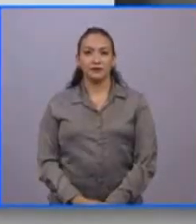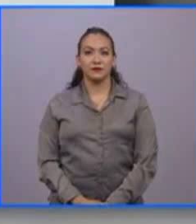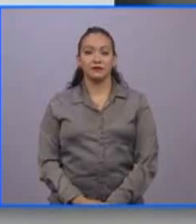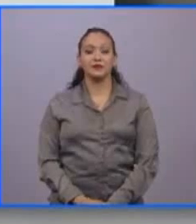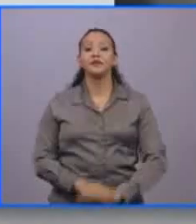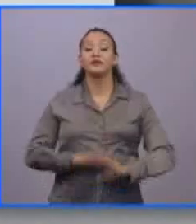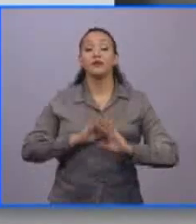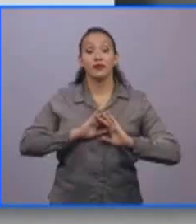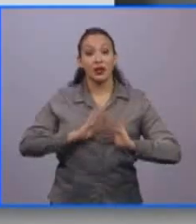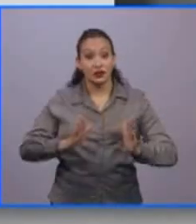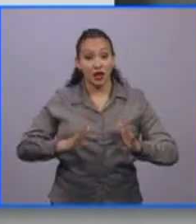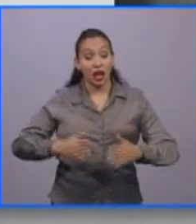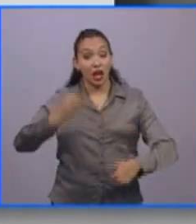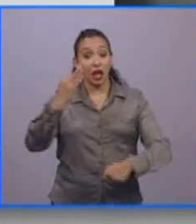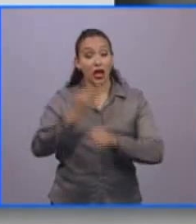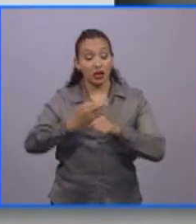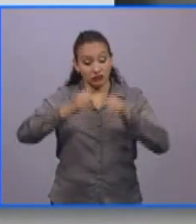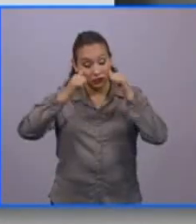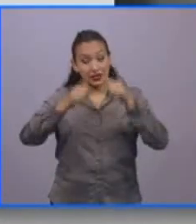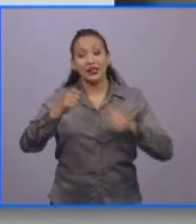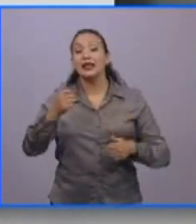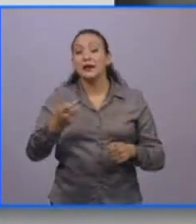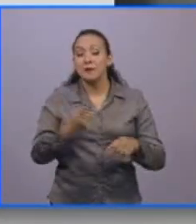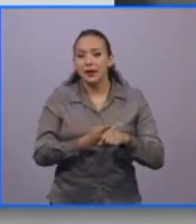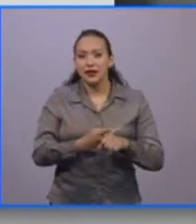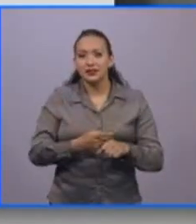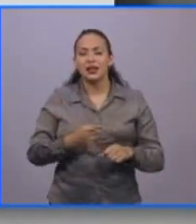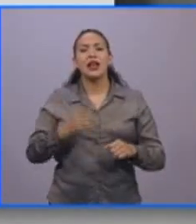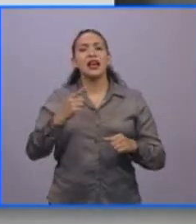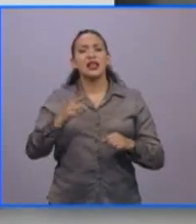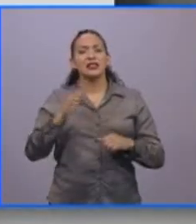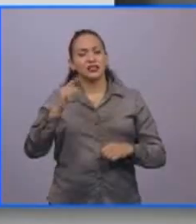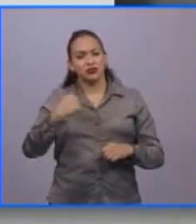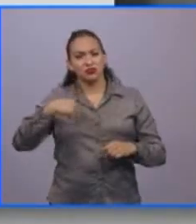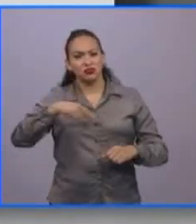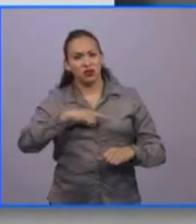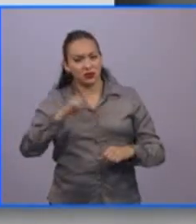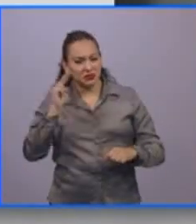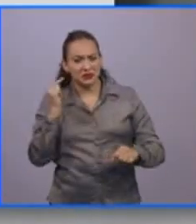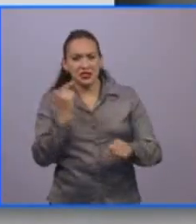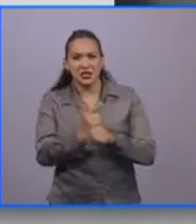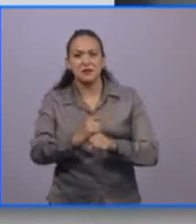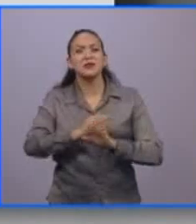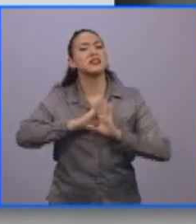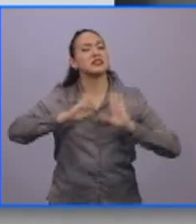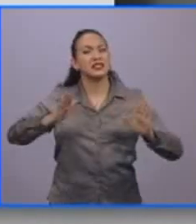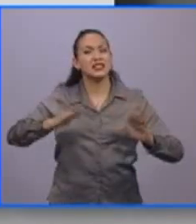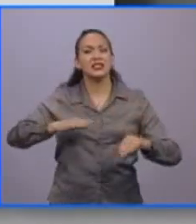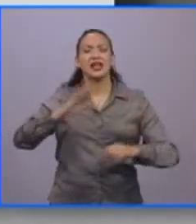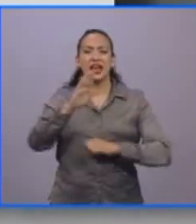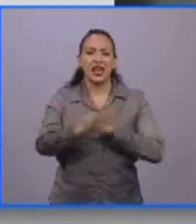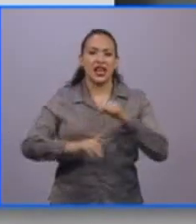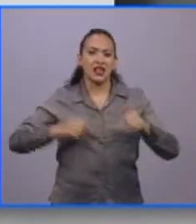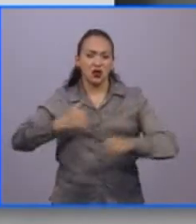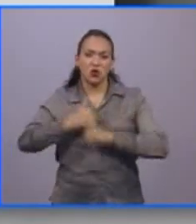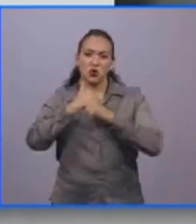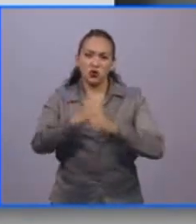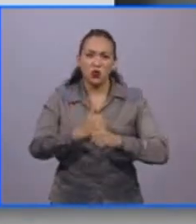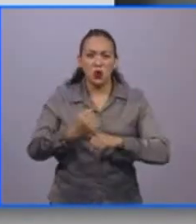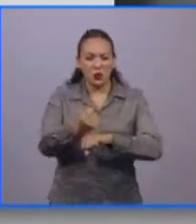Es tiempo de verlo como lo que siempre ha sido, una manifestación de crueldad y de sangrienta